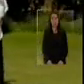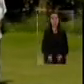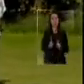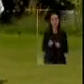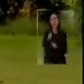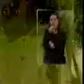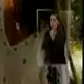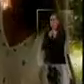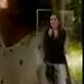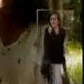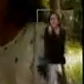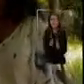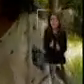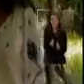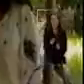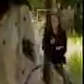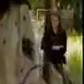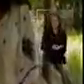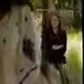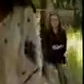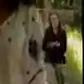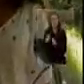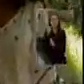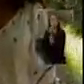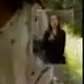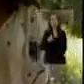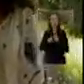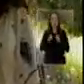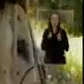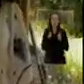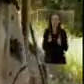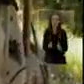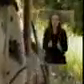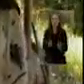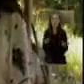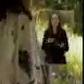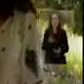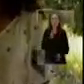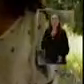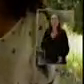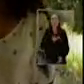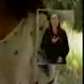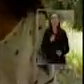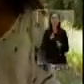Hay que comer bien, ¿cierto? Alimentarse bien para tener